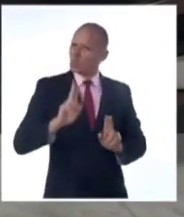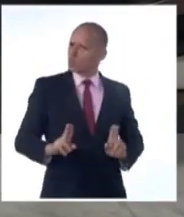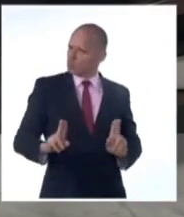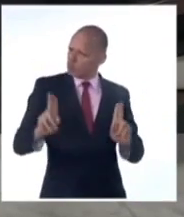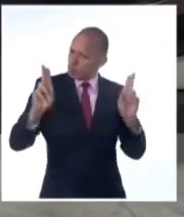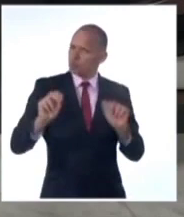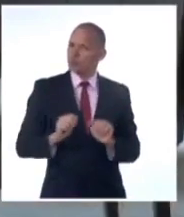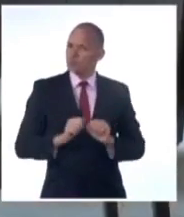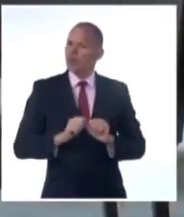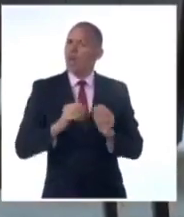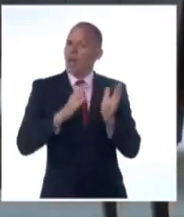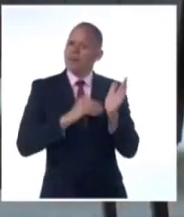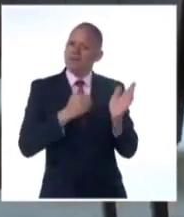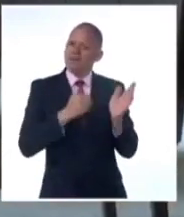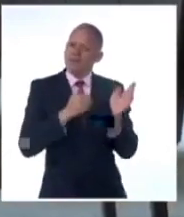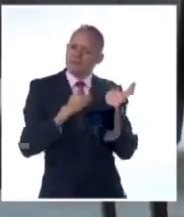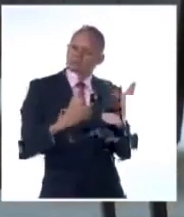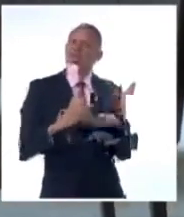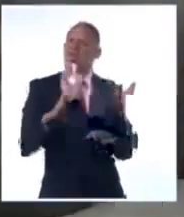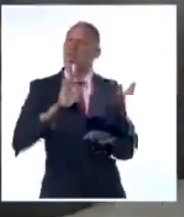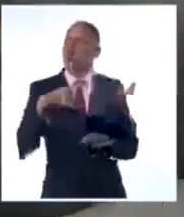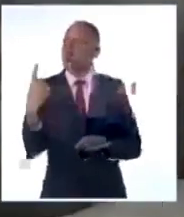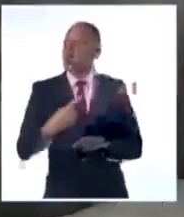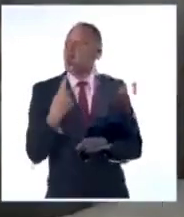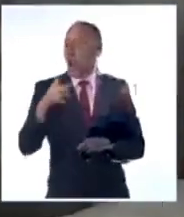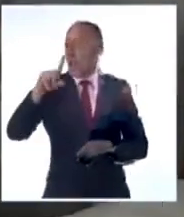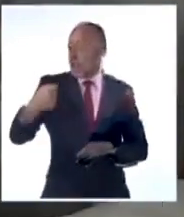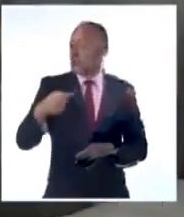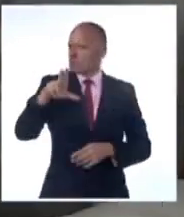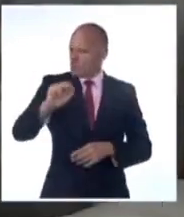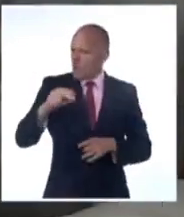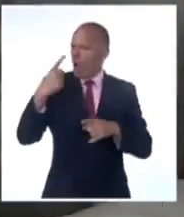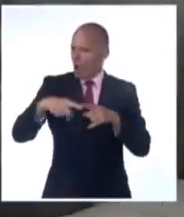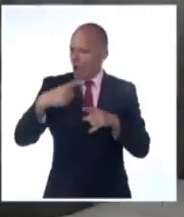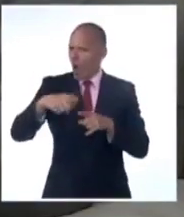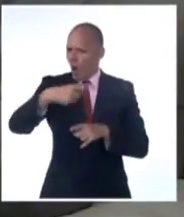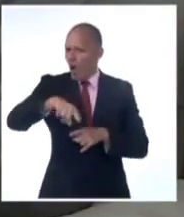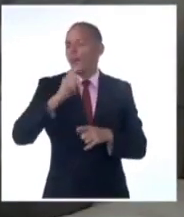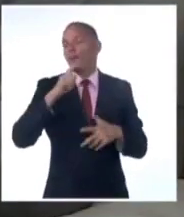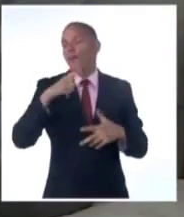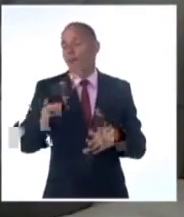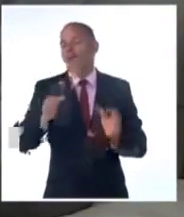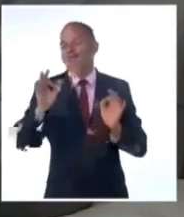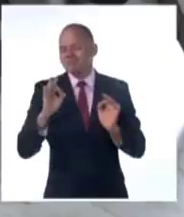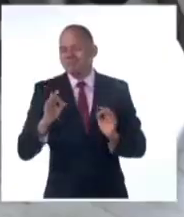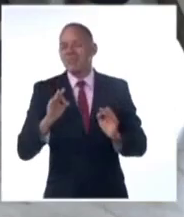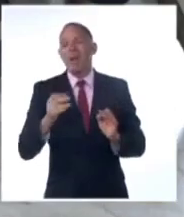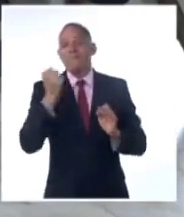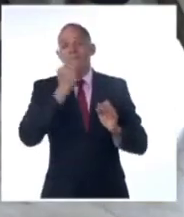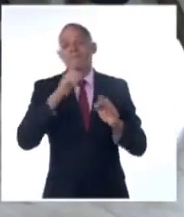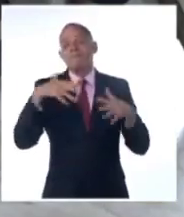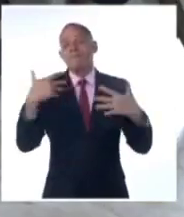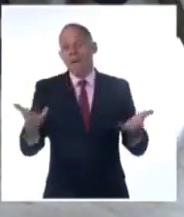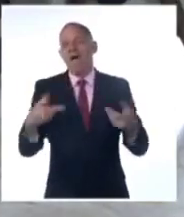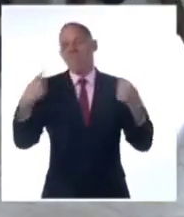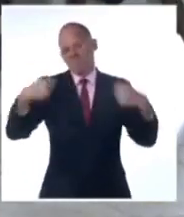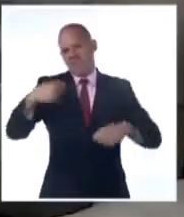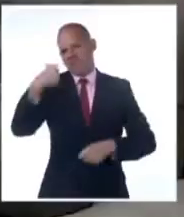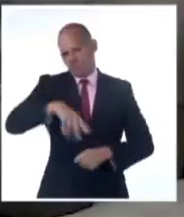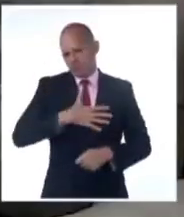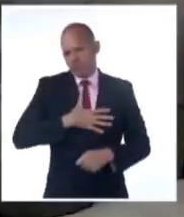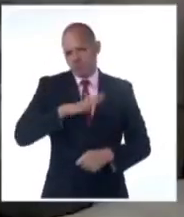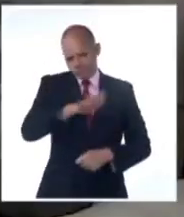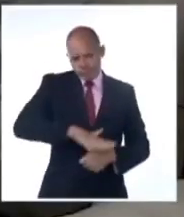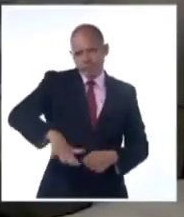nuestra población en la toma de decisiones, en el proceso de creación normativa para nuestras leyes, las principales normas jurídicas. Estamos